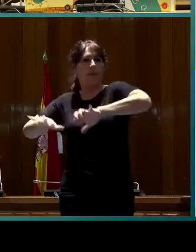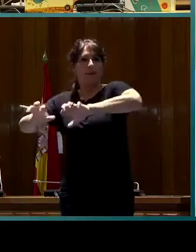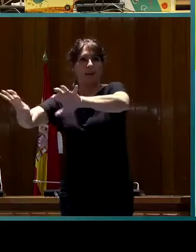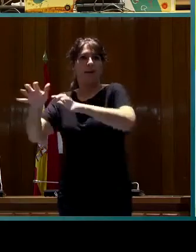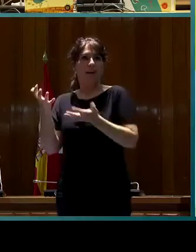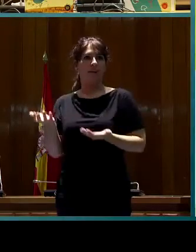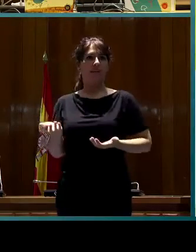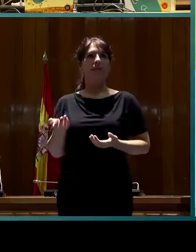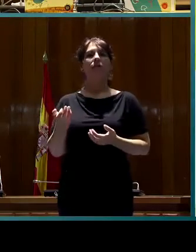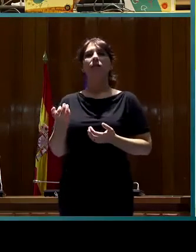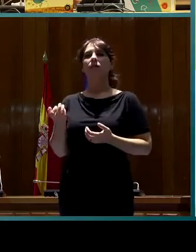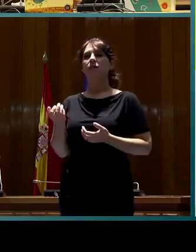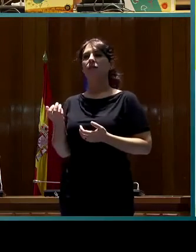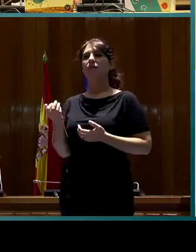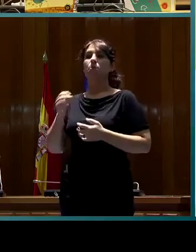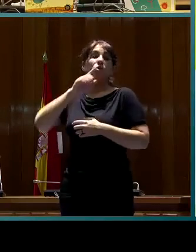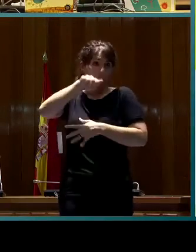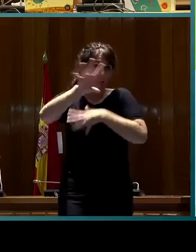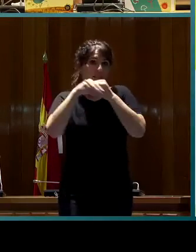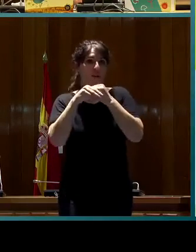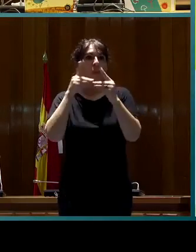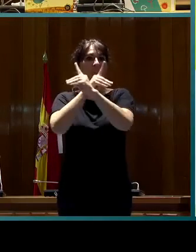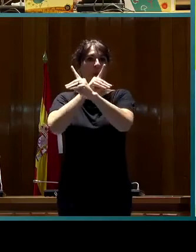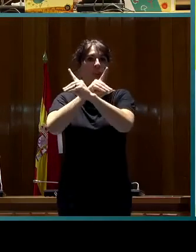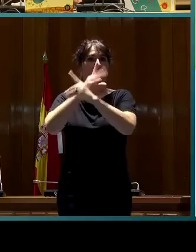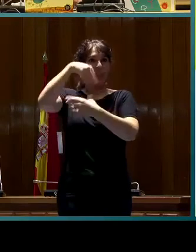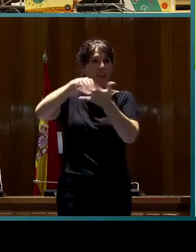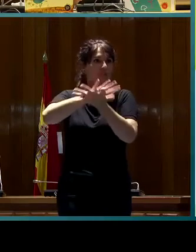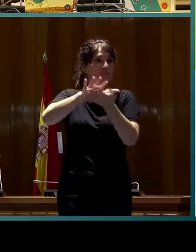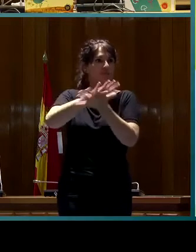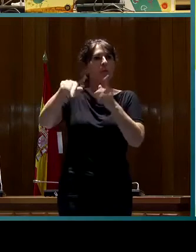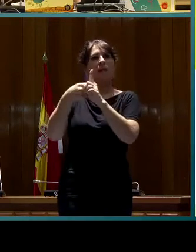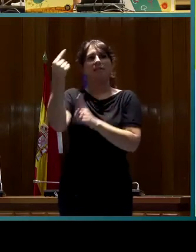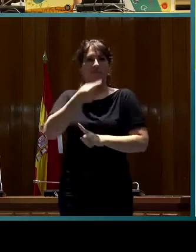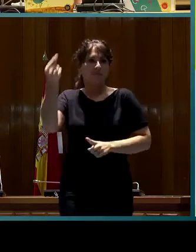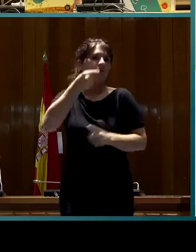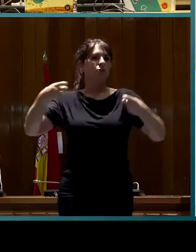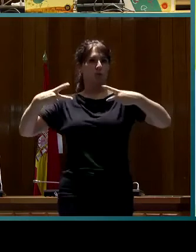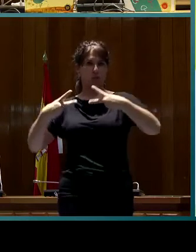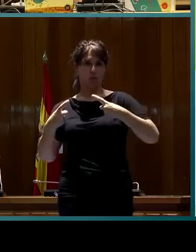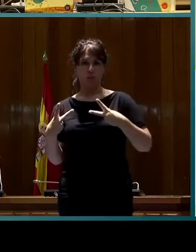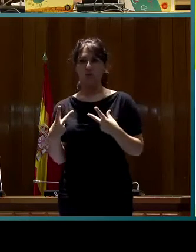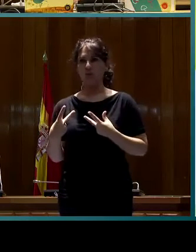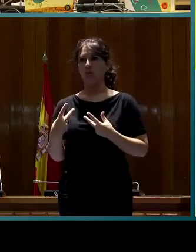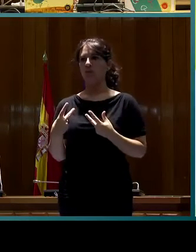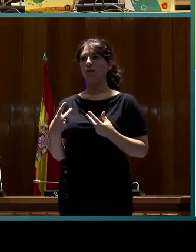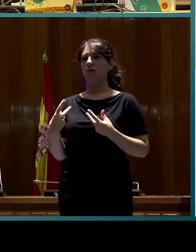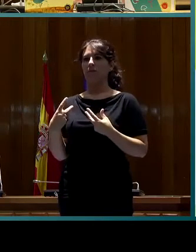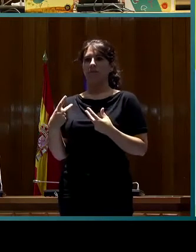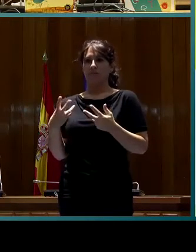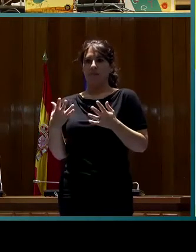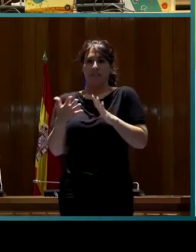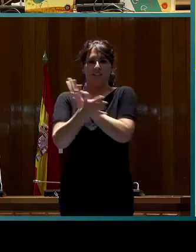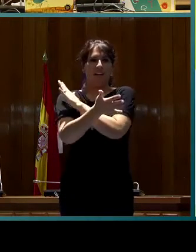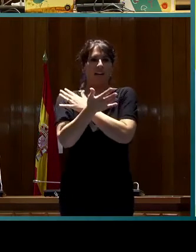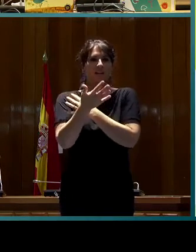lleva un DVD donde está el cuento signado y animado, con subtítulos también. O sea que es una manera de intentar que